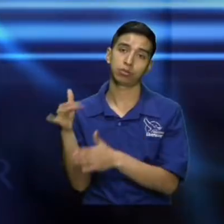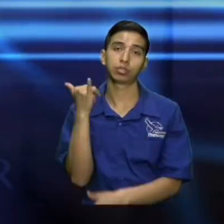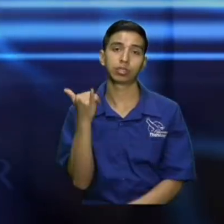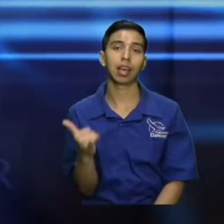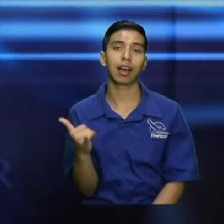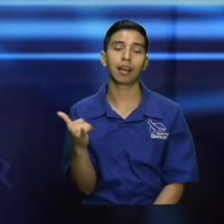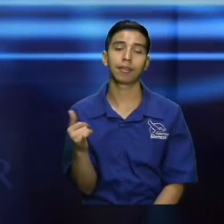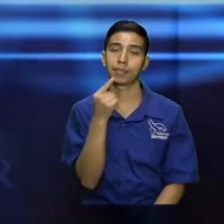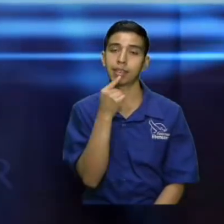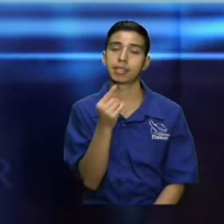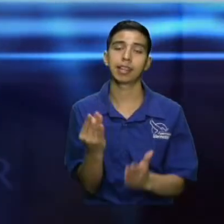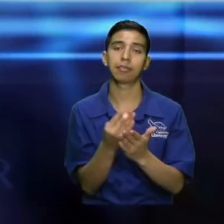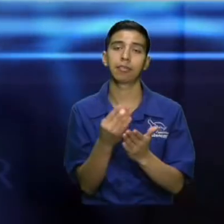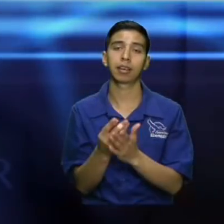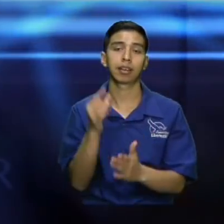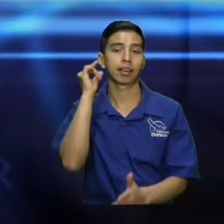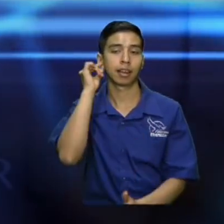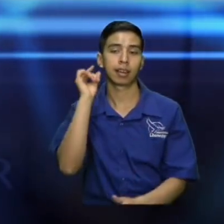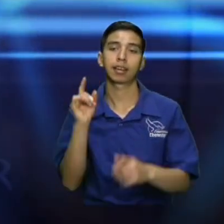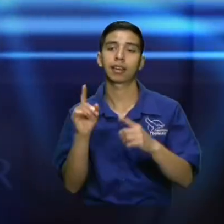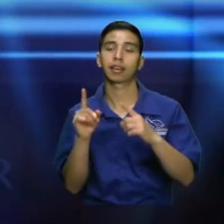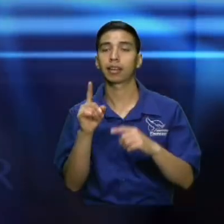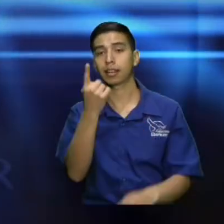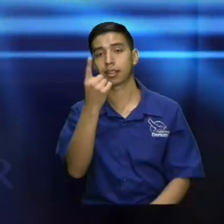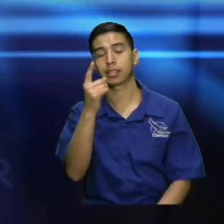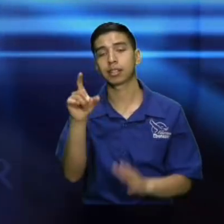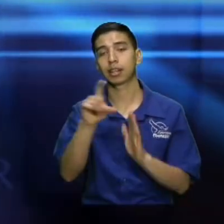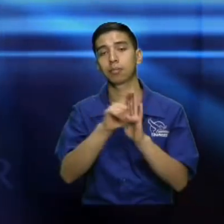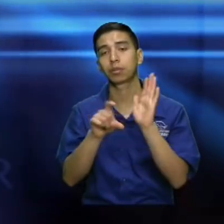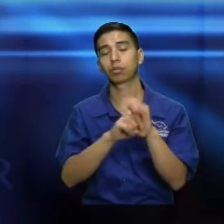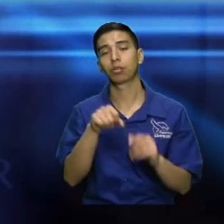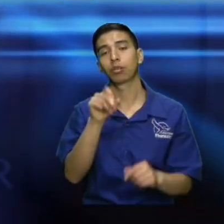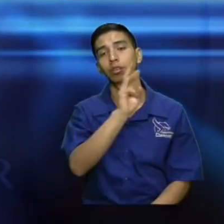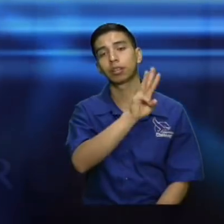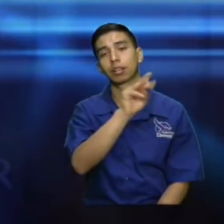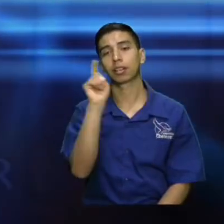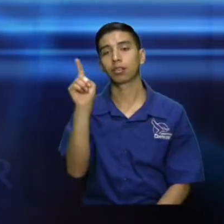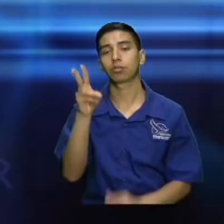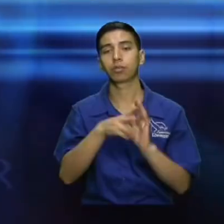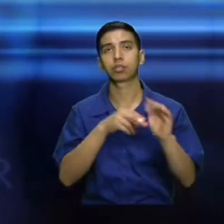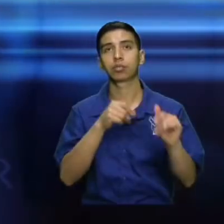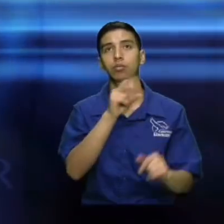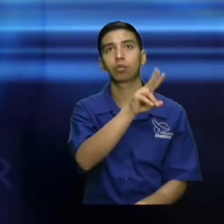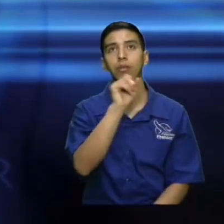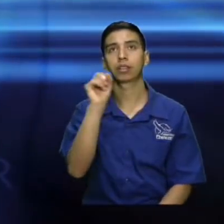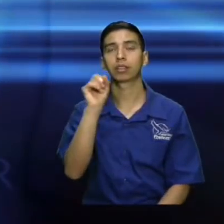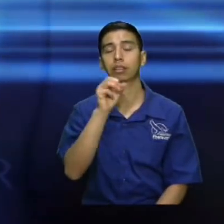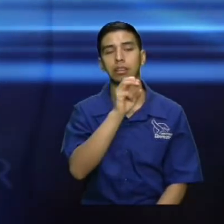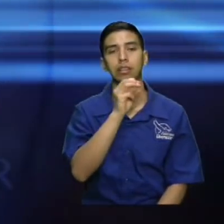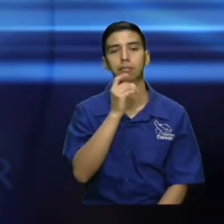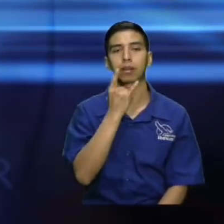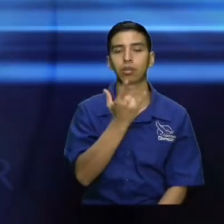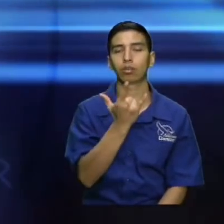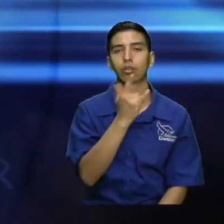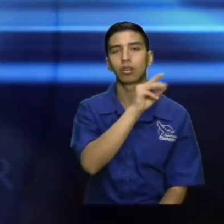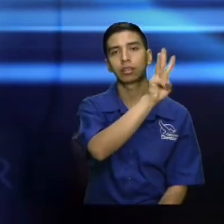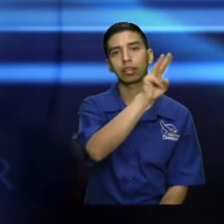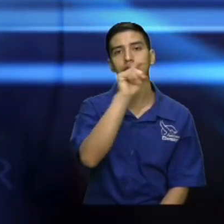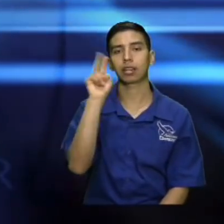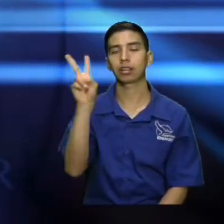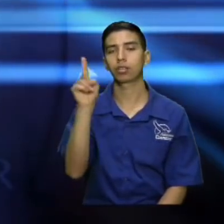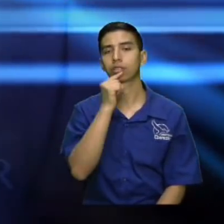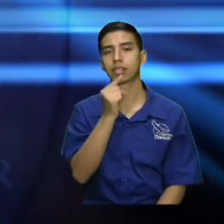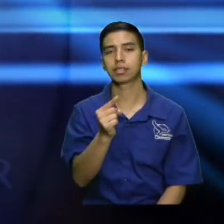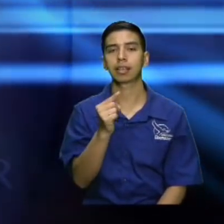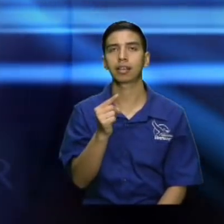Génesis 41:32. Y en cuanto a la repetición del sueño a Faraón dos veces,